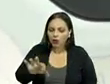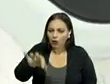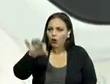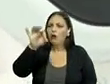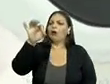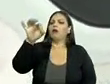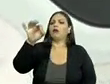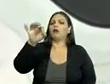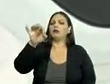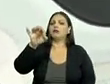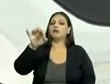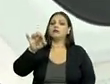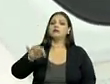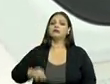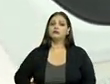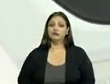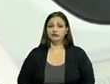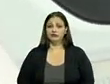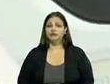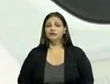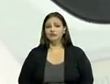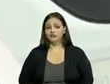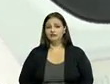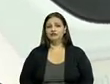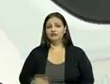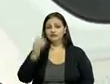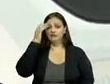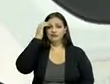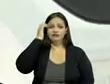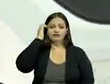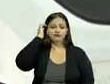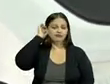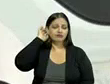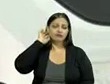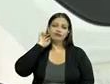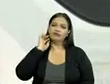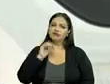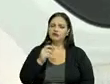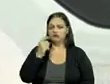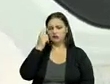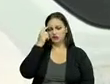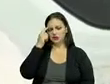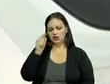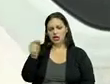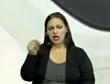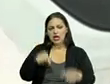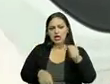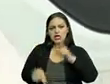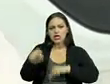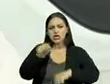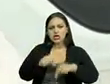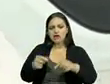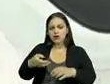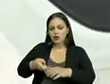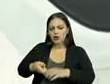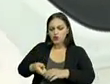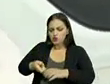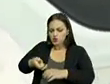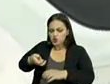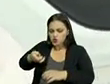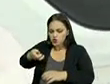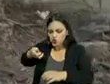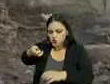puede presumir de que ha sido inyectada alguna clase de químico para que no se deteriore la